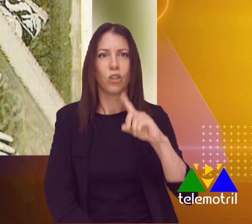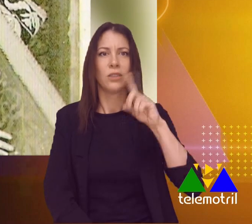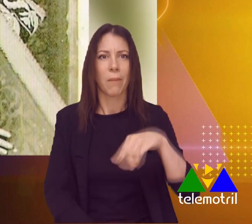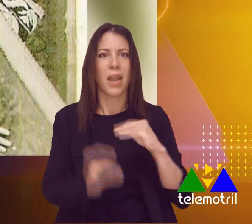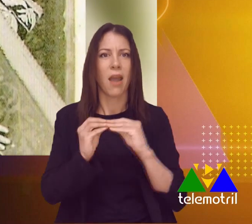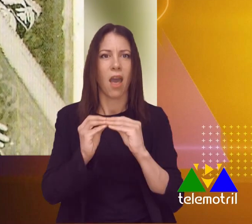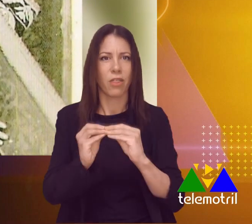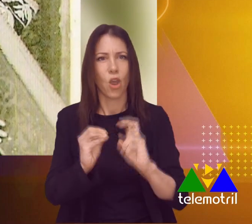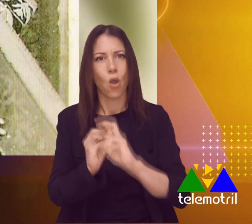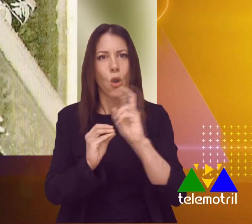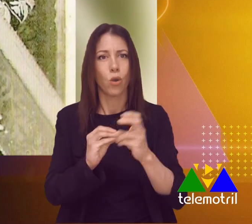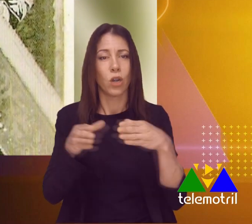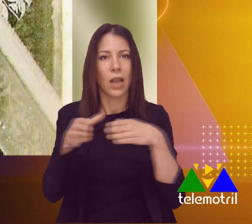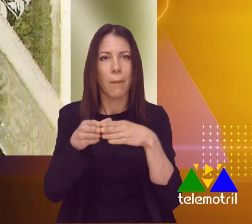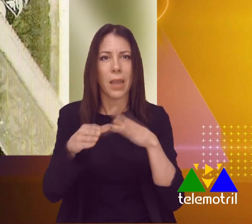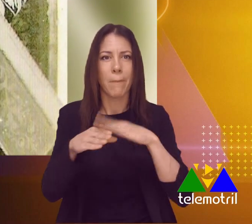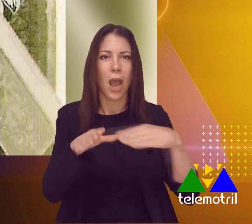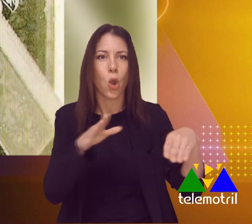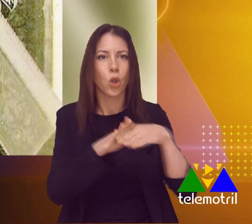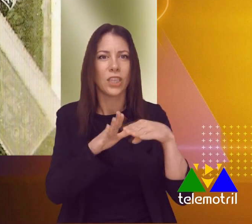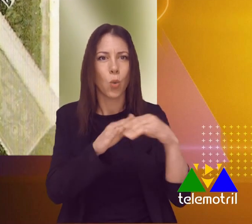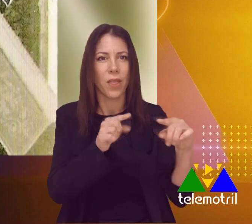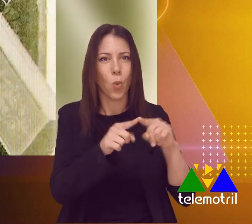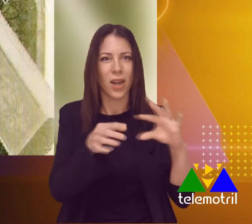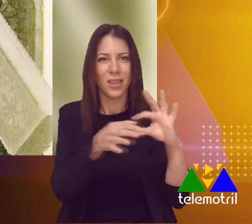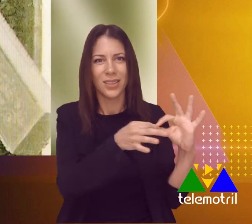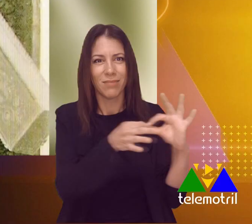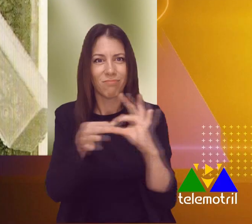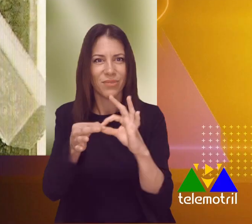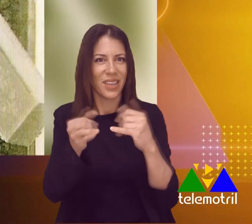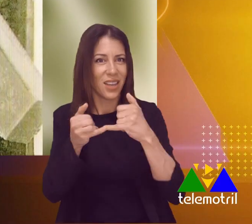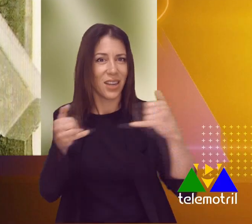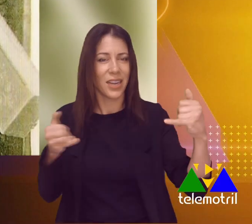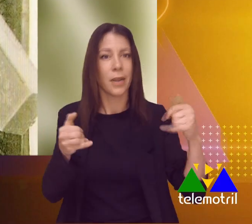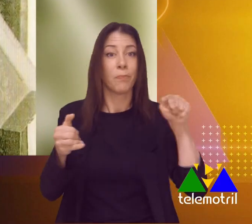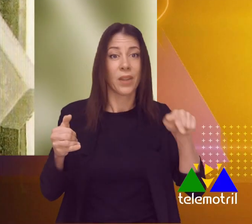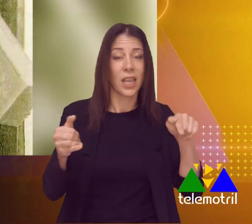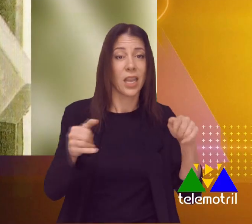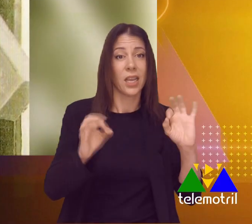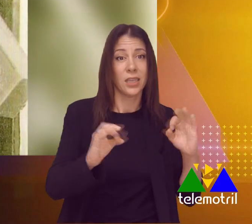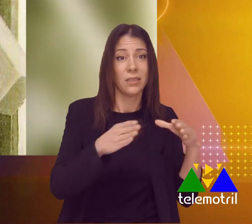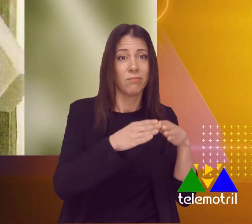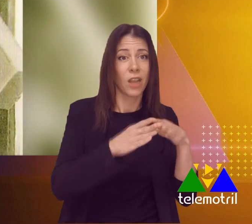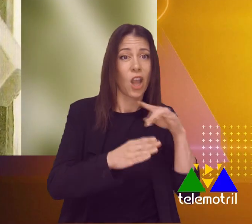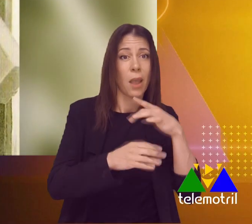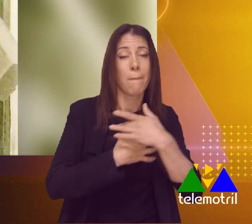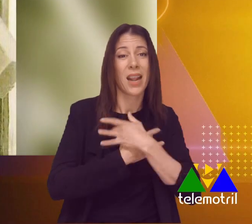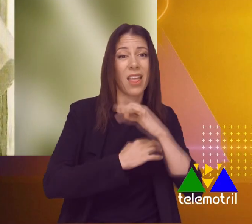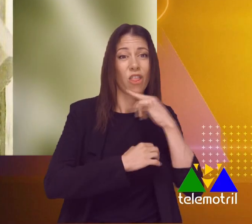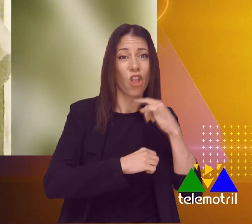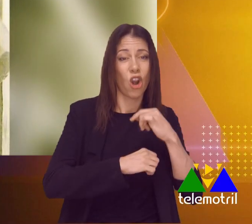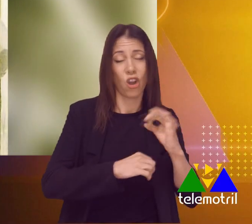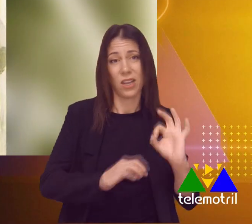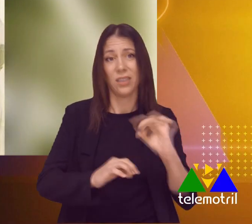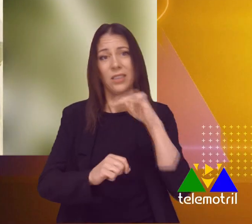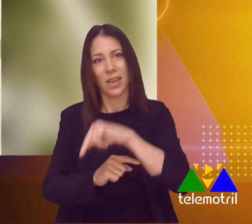es decir, de manera que de alguna manera tuviera continuidad. Es decir, por un lado la capilla de Dolores y por el otro lado la capilla del Nazareno, que también